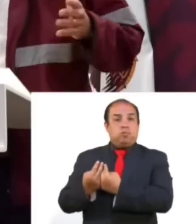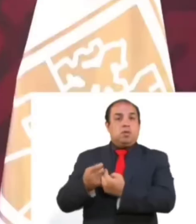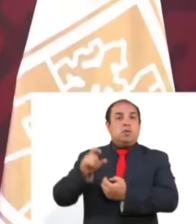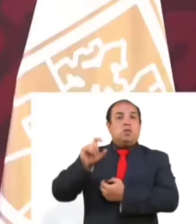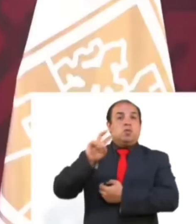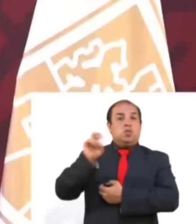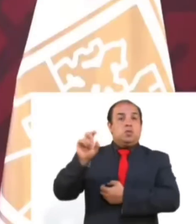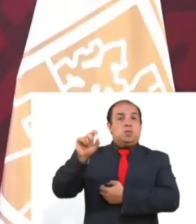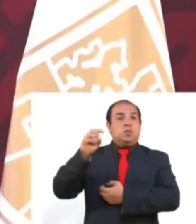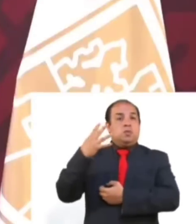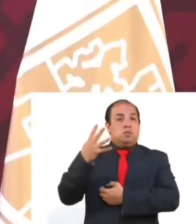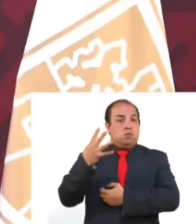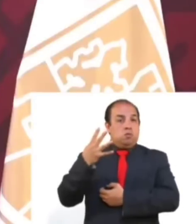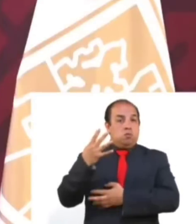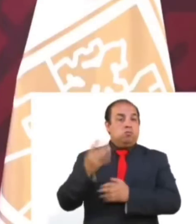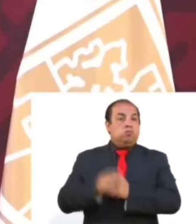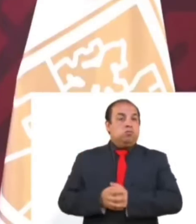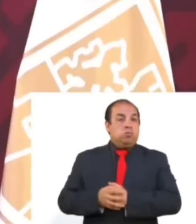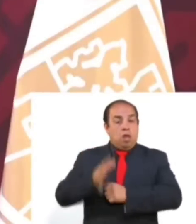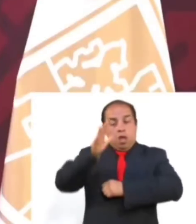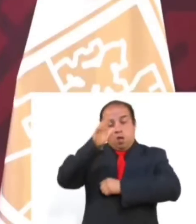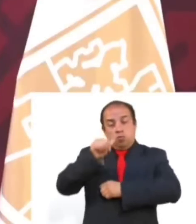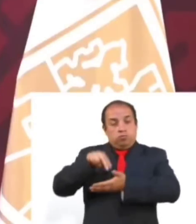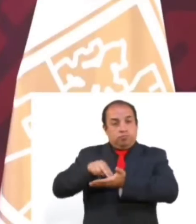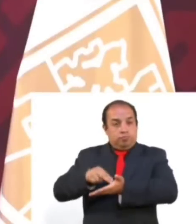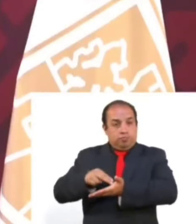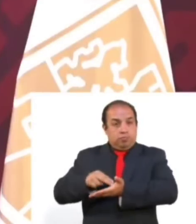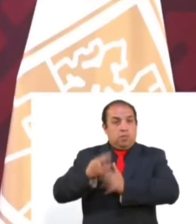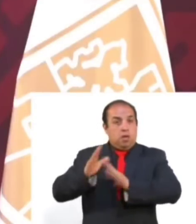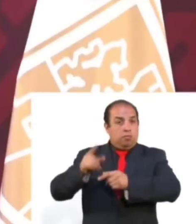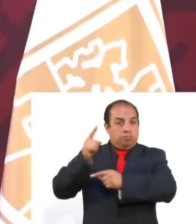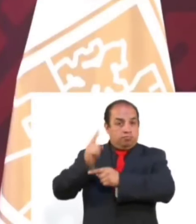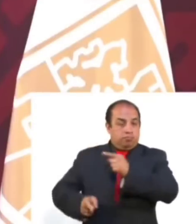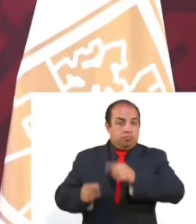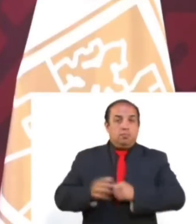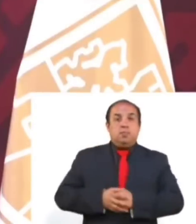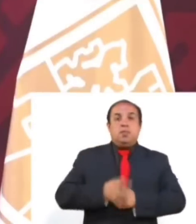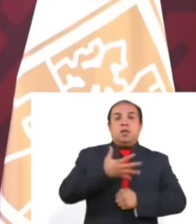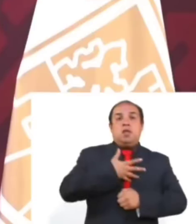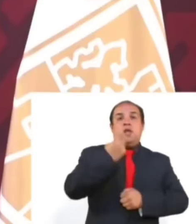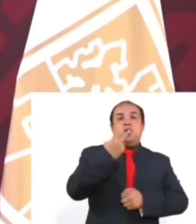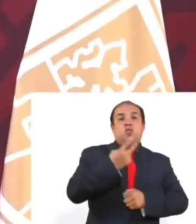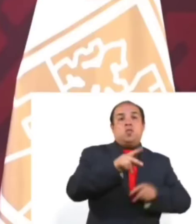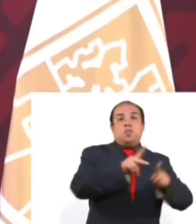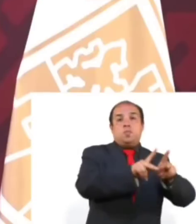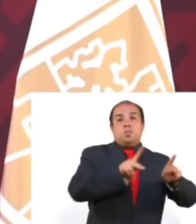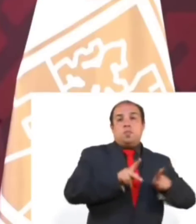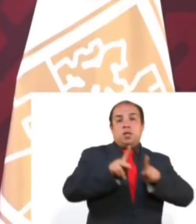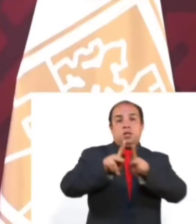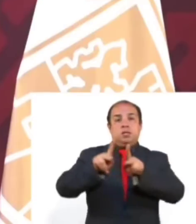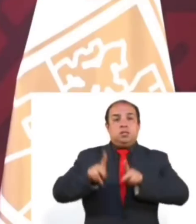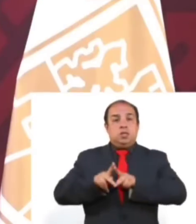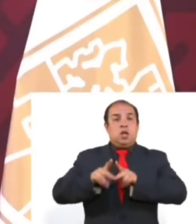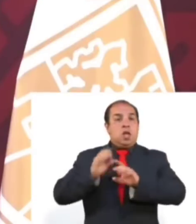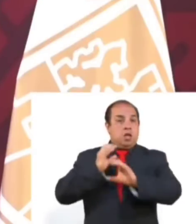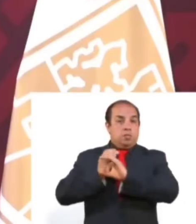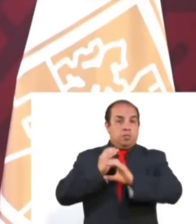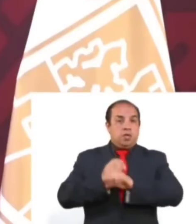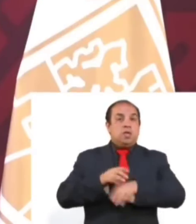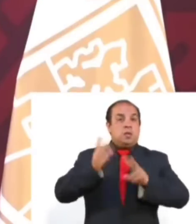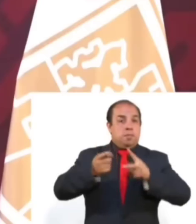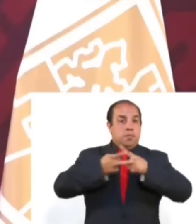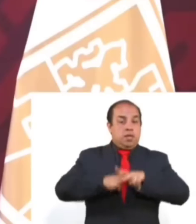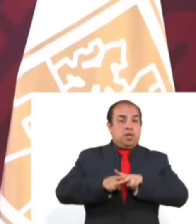y las unidades físicamente están ahorita ya en dos patios en donde empieza el proceso de chatarrización que les mostraremos